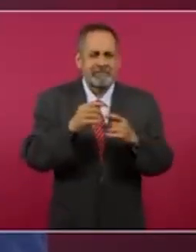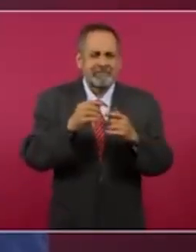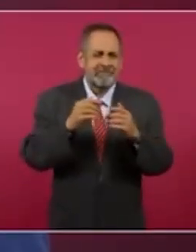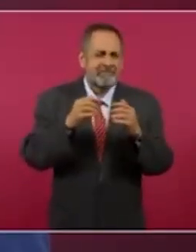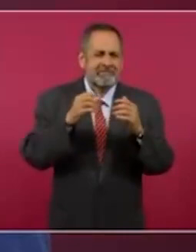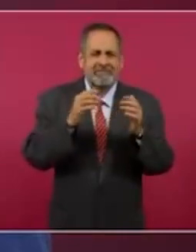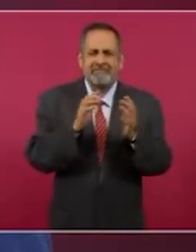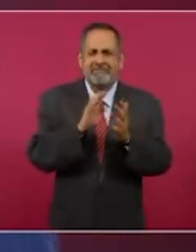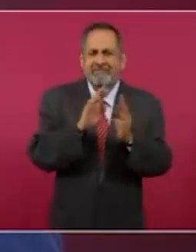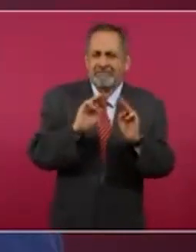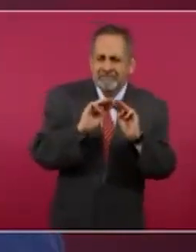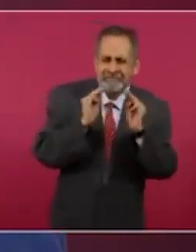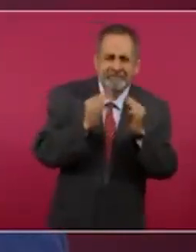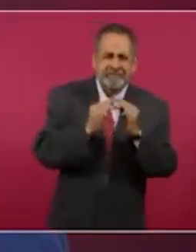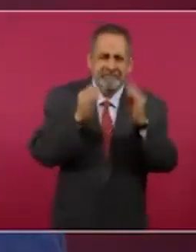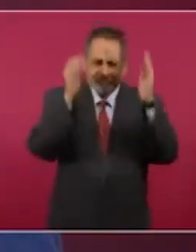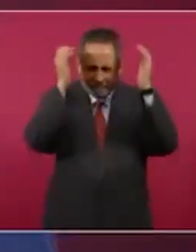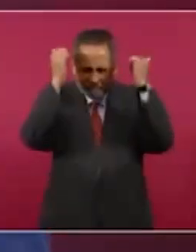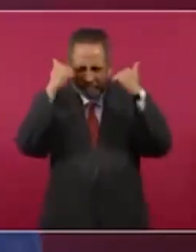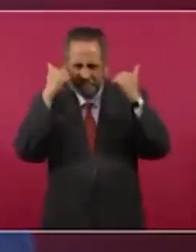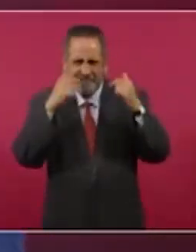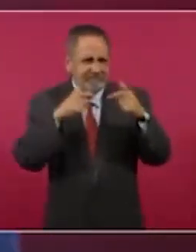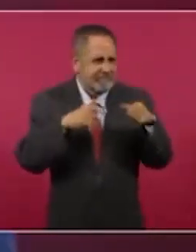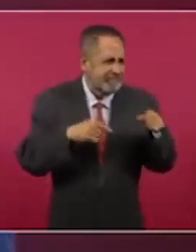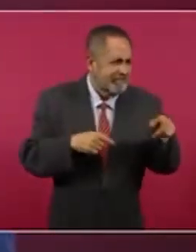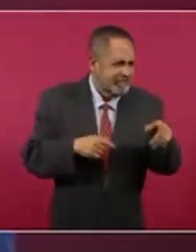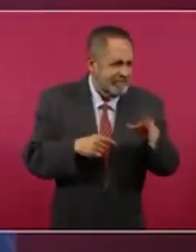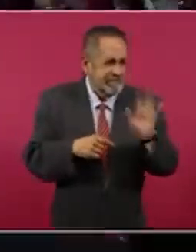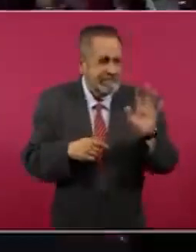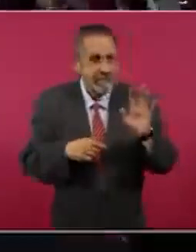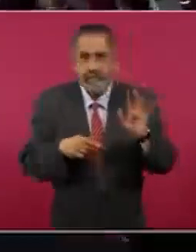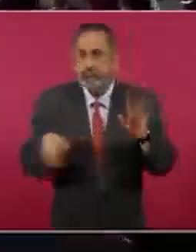narcotraficantes, se vuelven hasta ídolos,